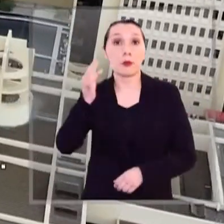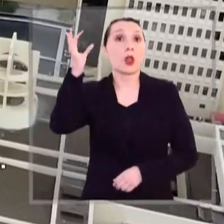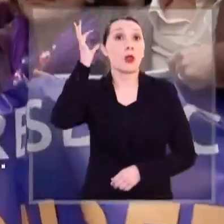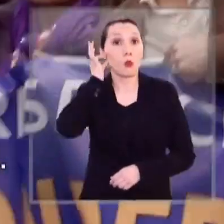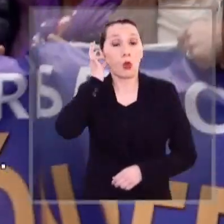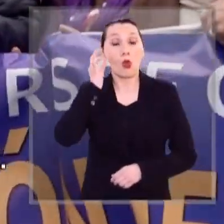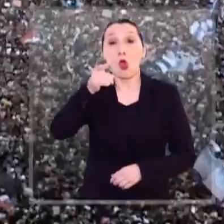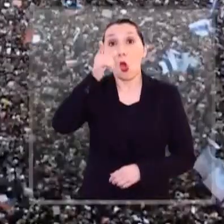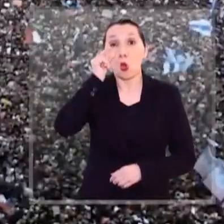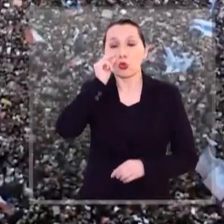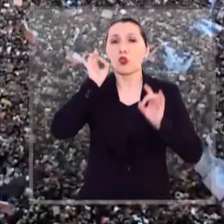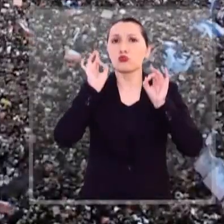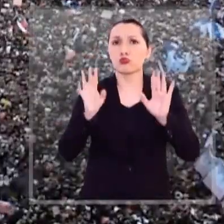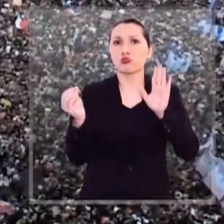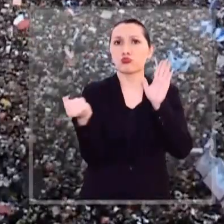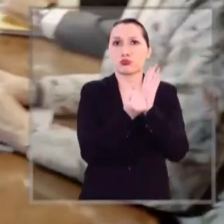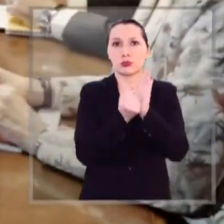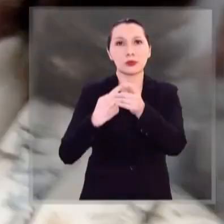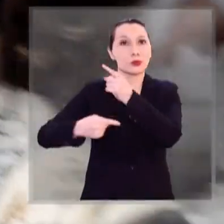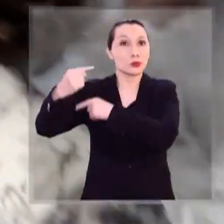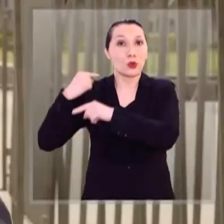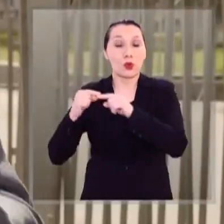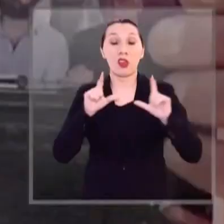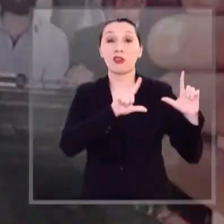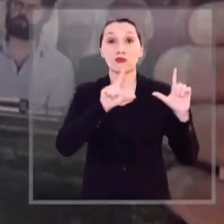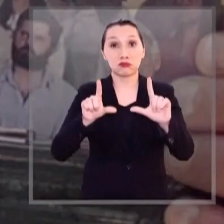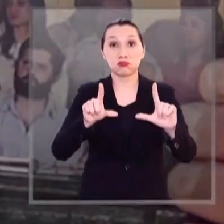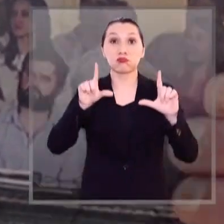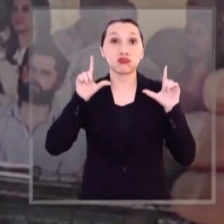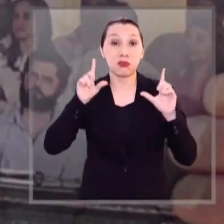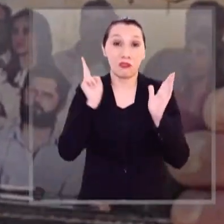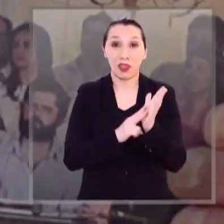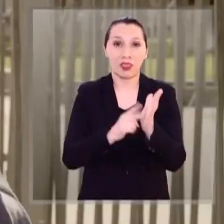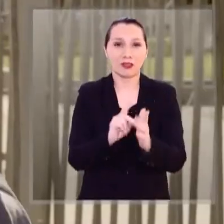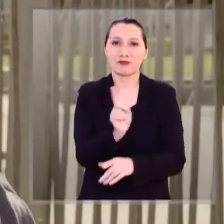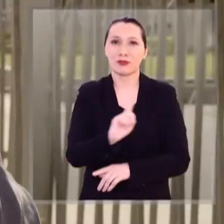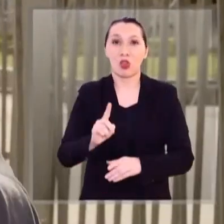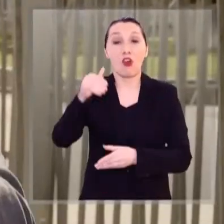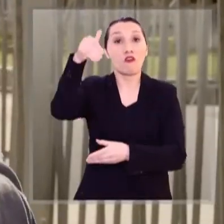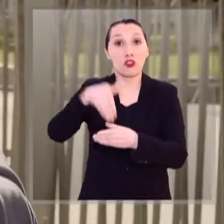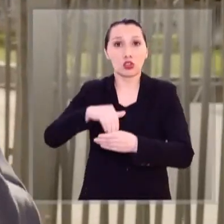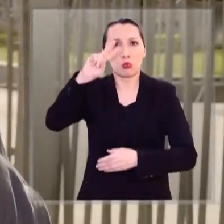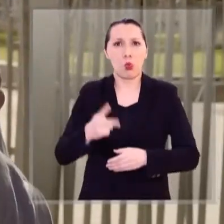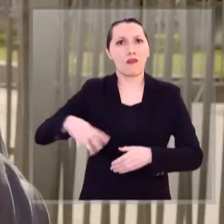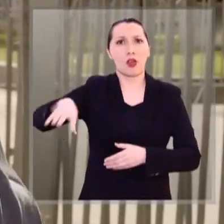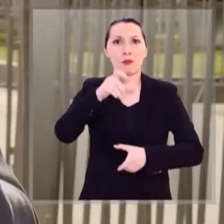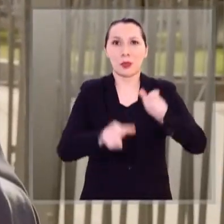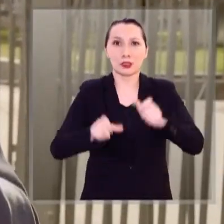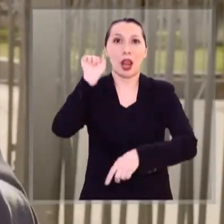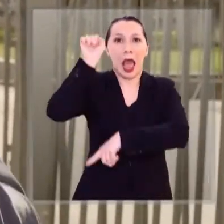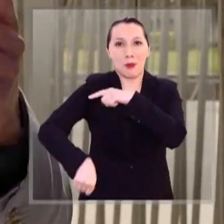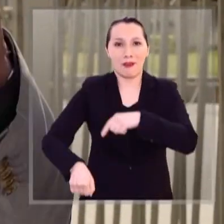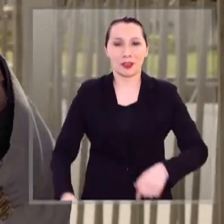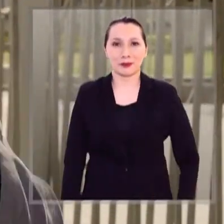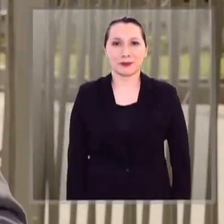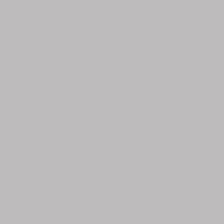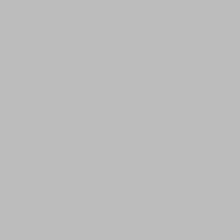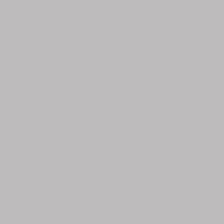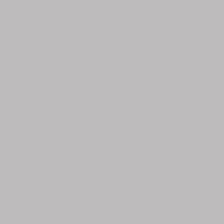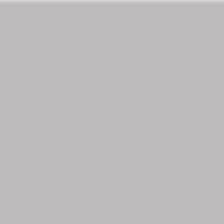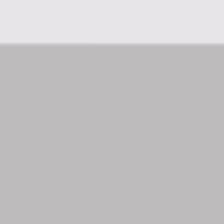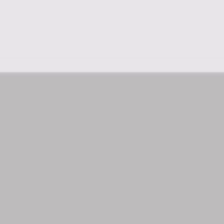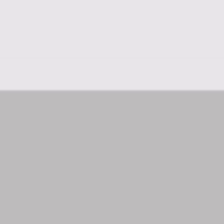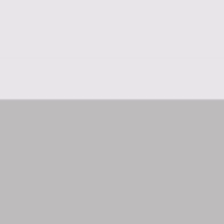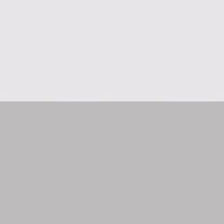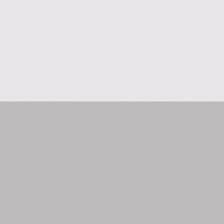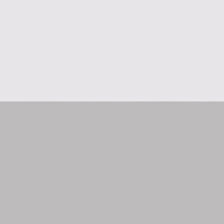Somos profesoras y profesores. En octubre hicimos historia. Estos no son los verdaderos protagonistas. El plebiscito es del pueblo.